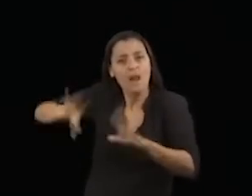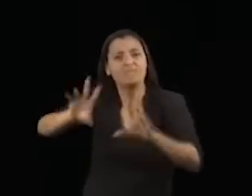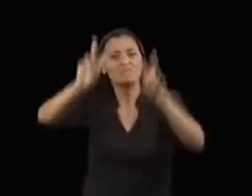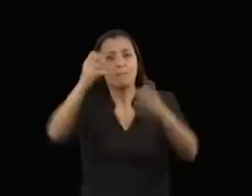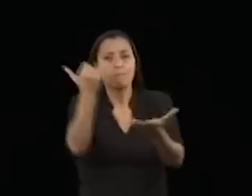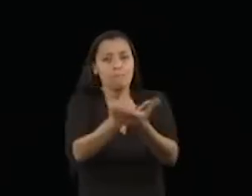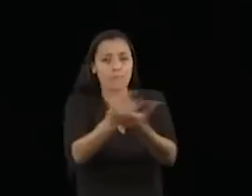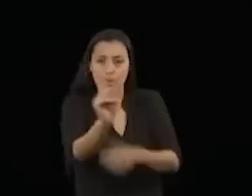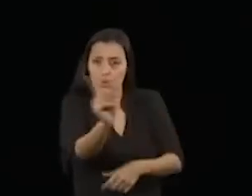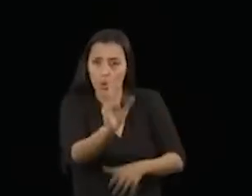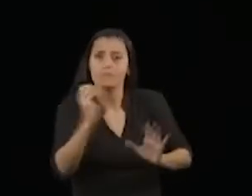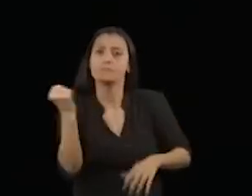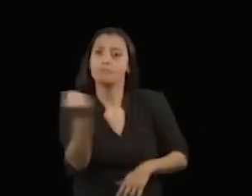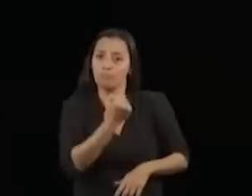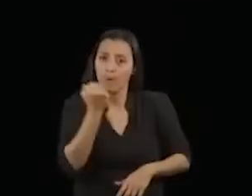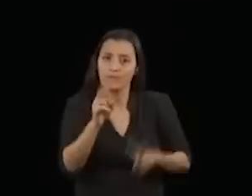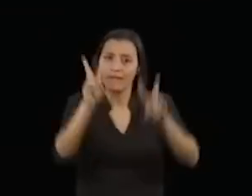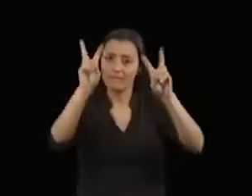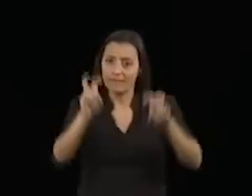porque según